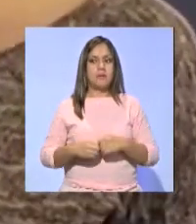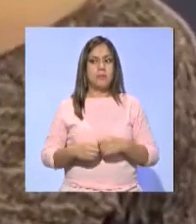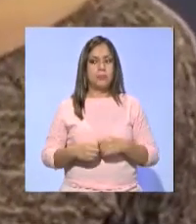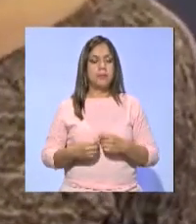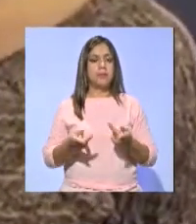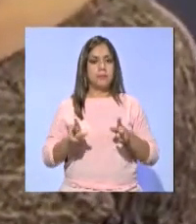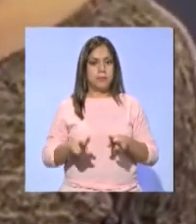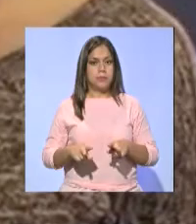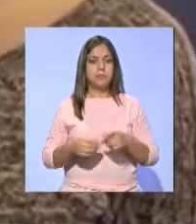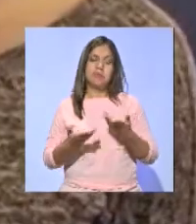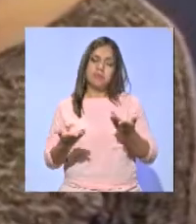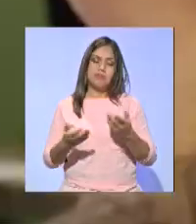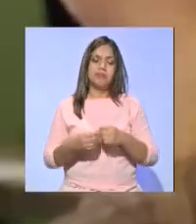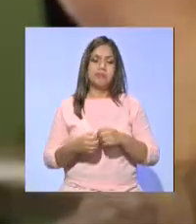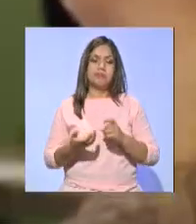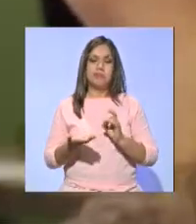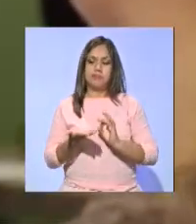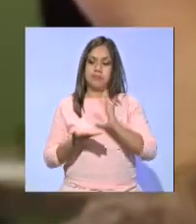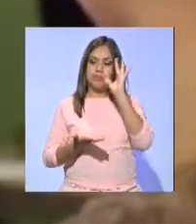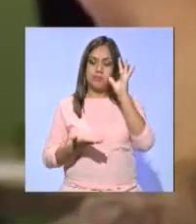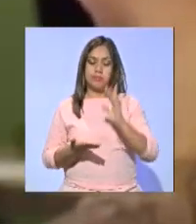carta de notificación de despido.